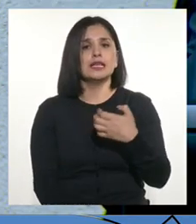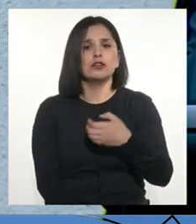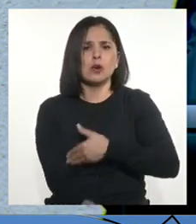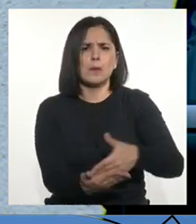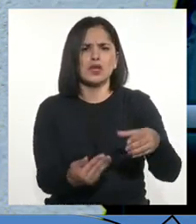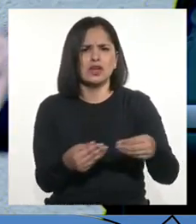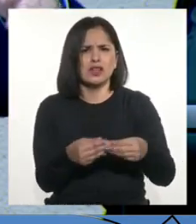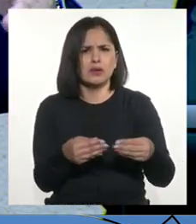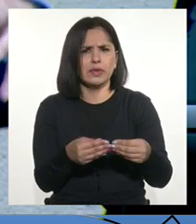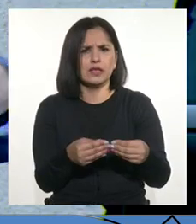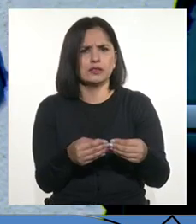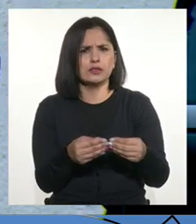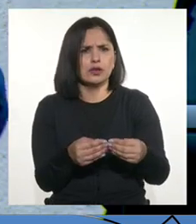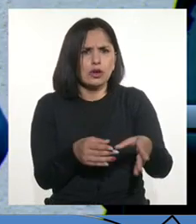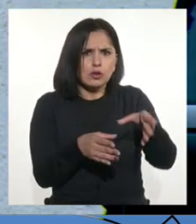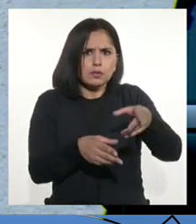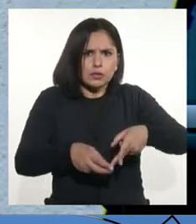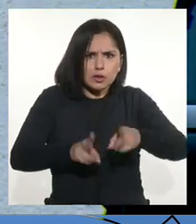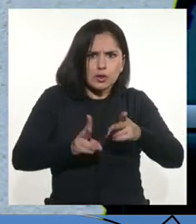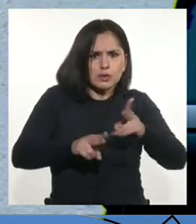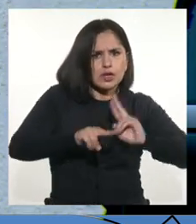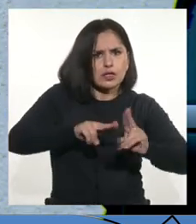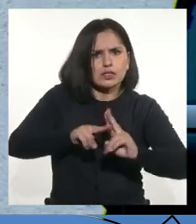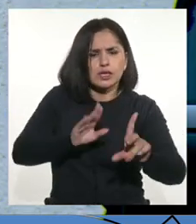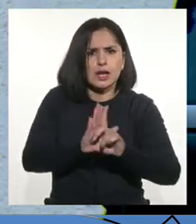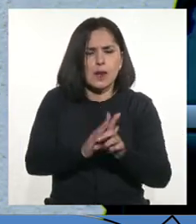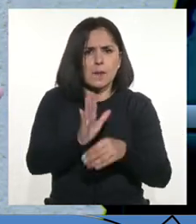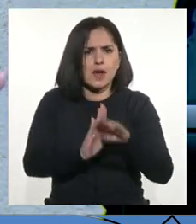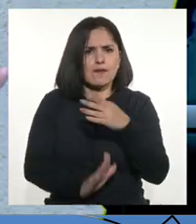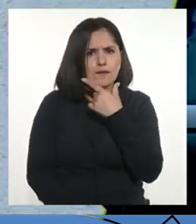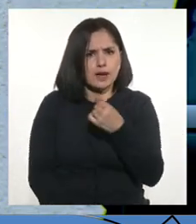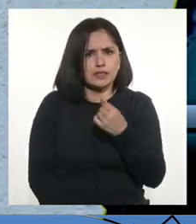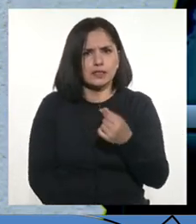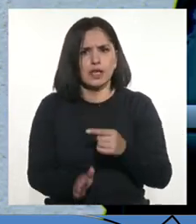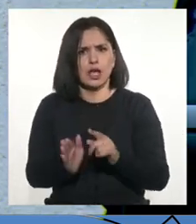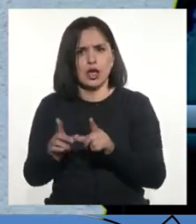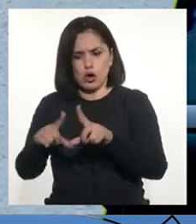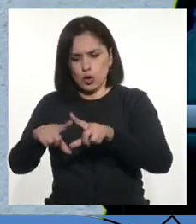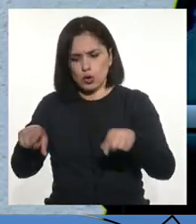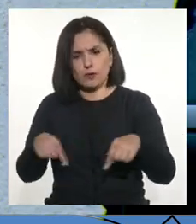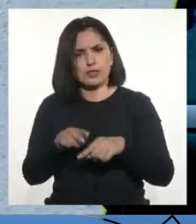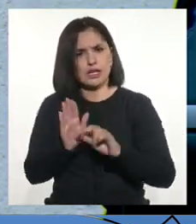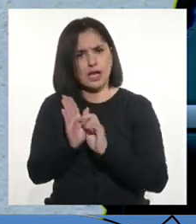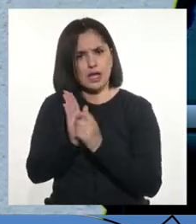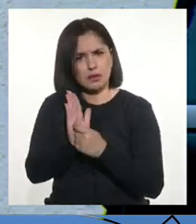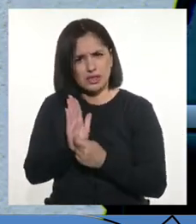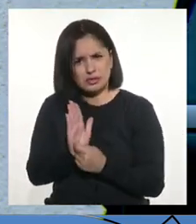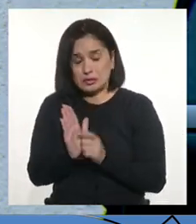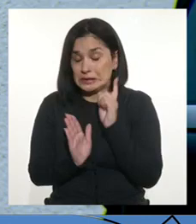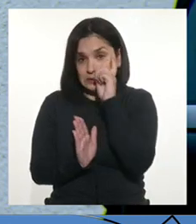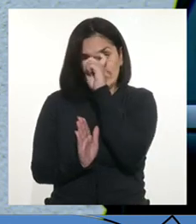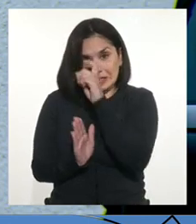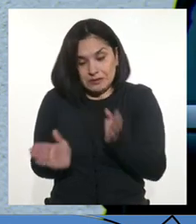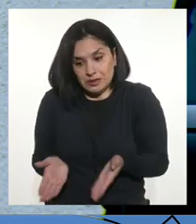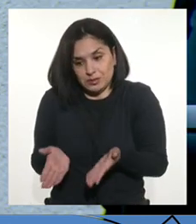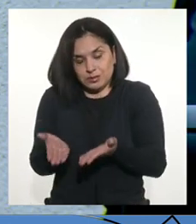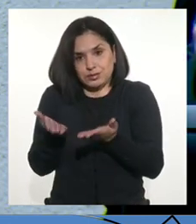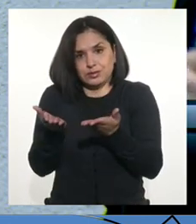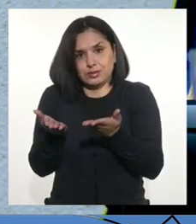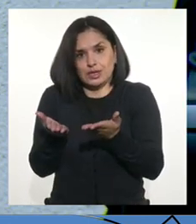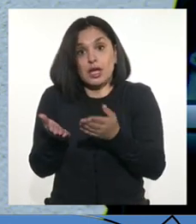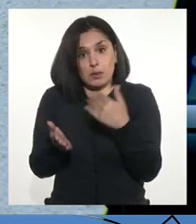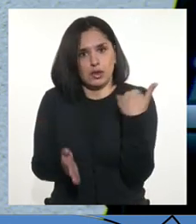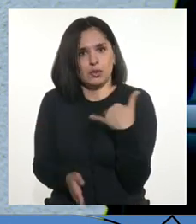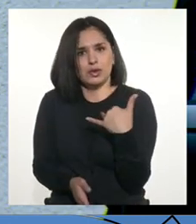dinamizador de los conocimientos va a producir la ley tenemos una oficina de presupuesto que ha costado mucho adelante que es clave tenemos